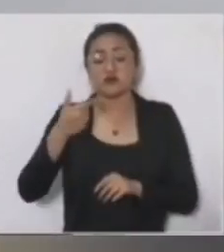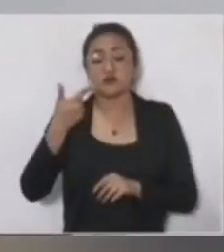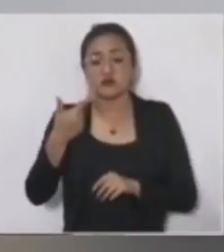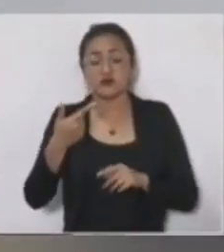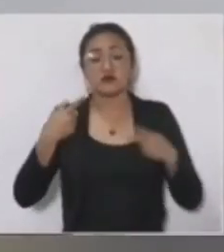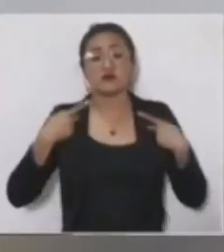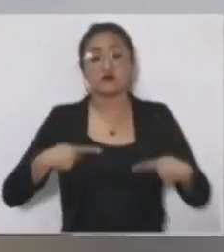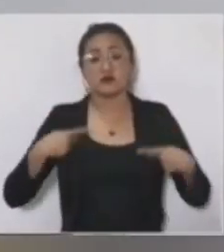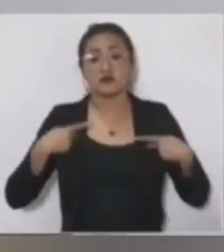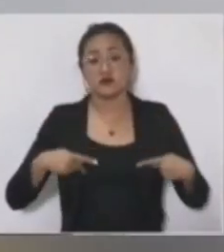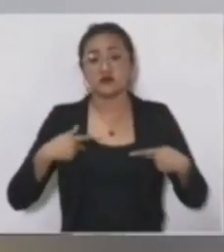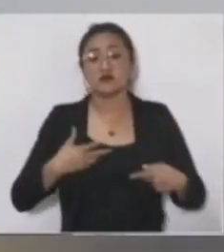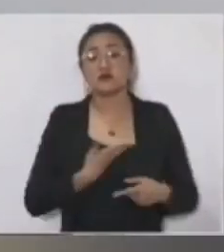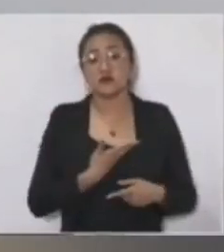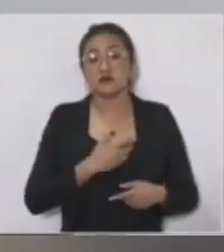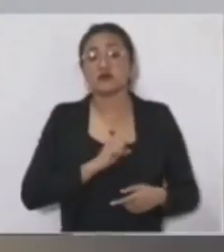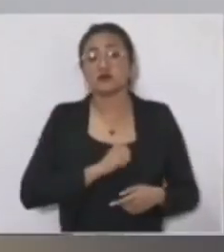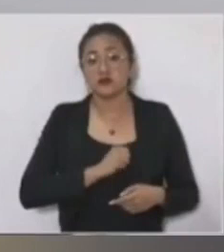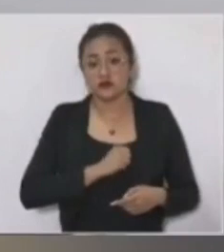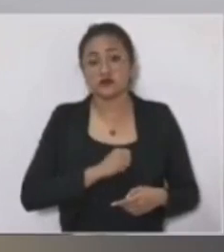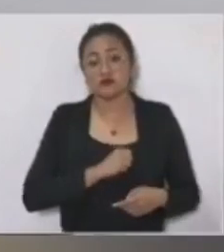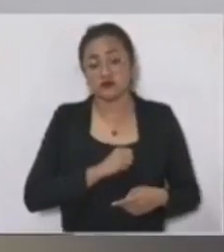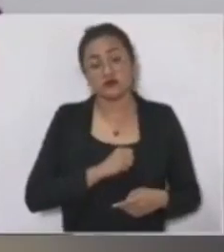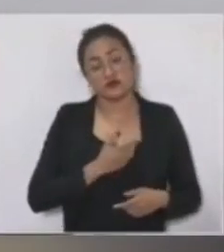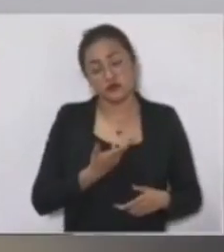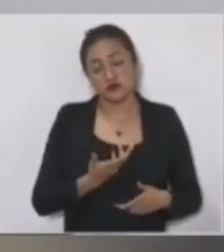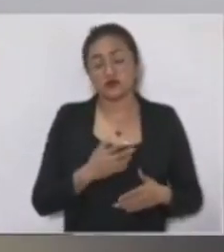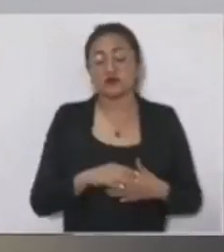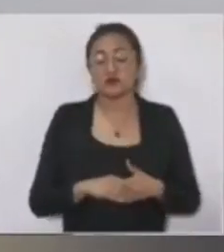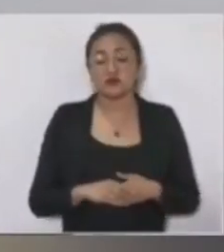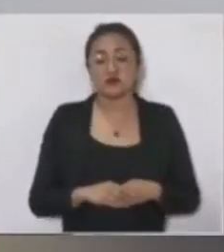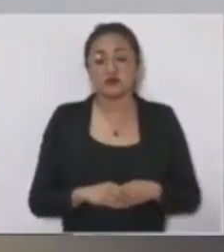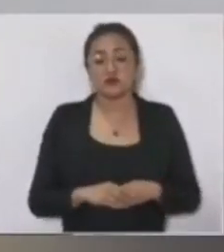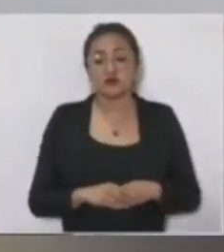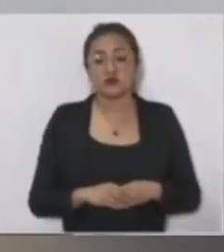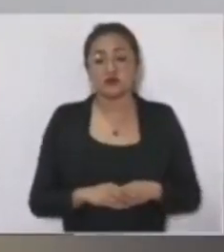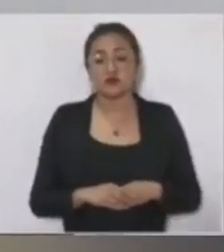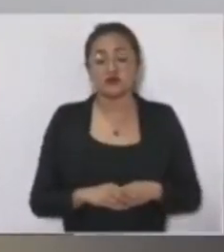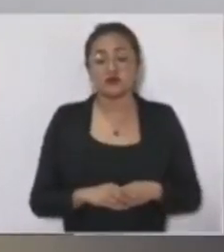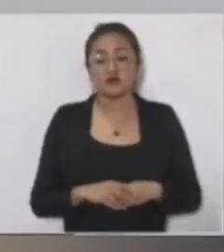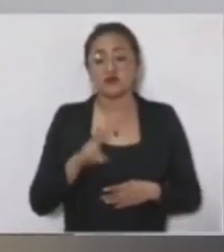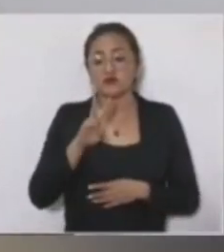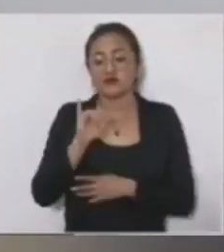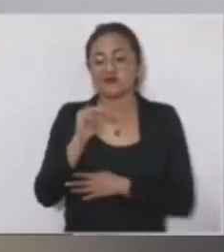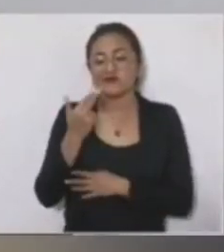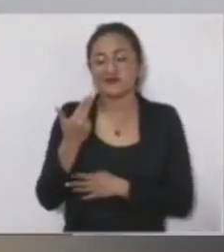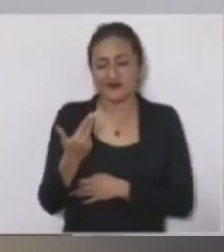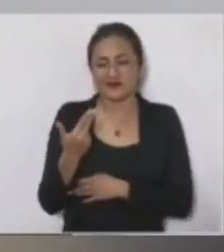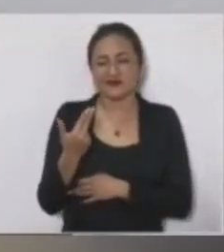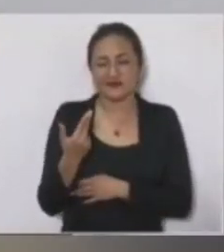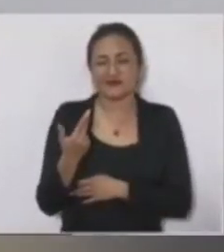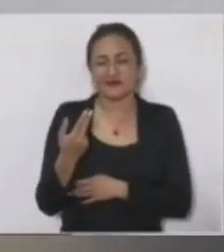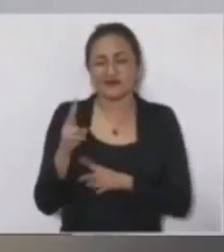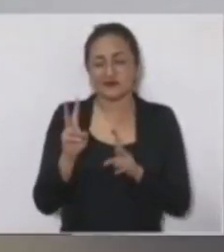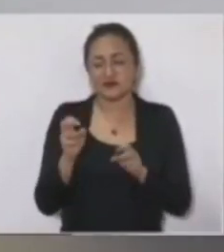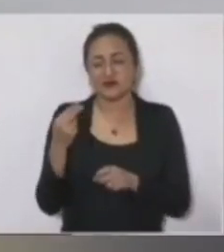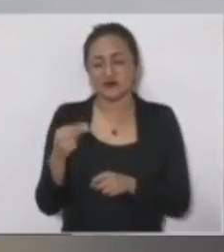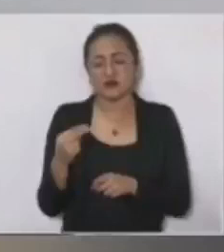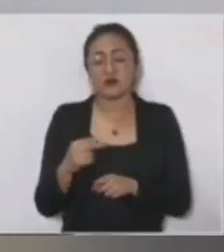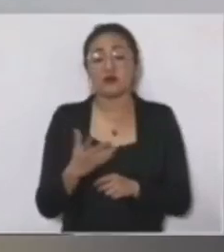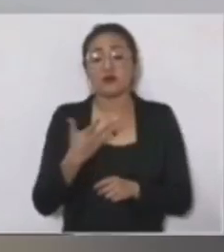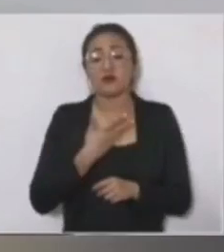4,667 personas que viven con la condición de VIH, que viven con VIH.